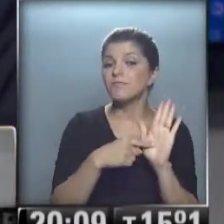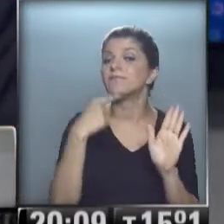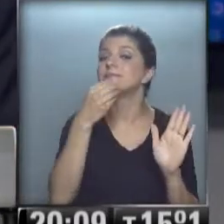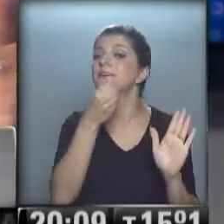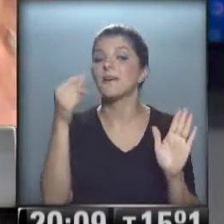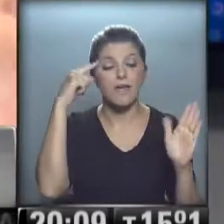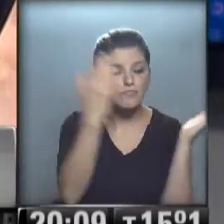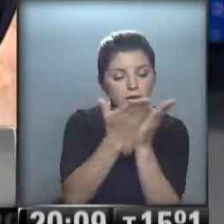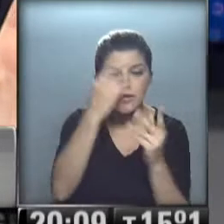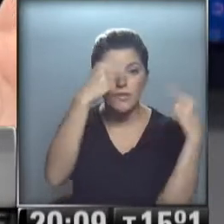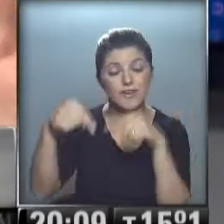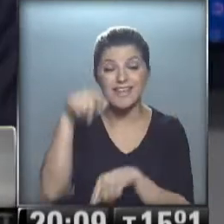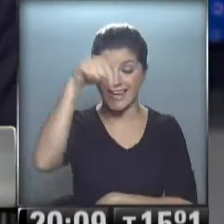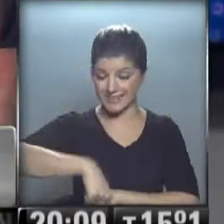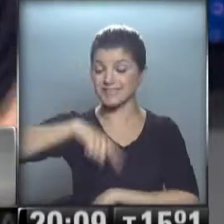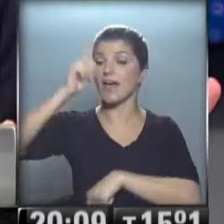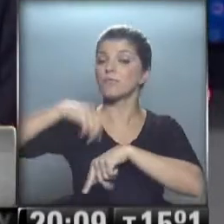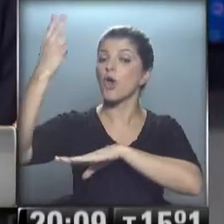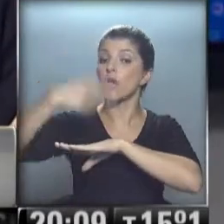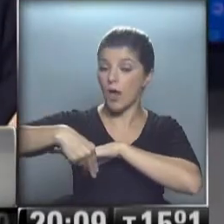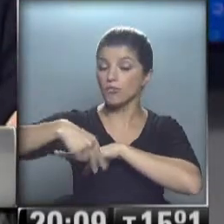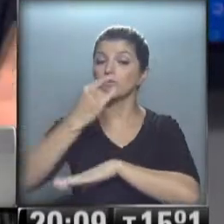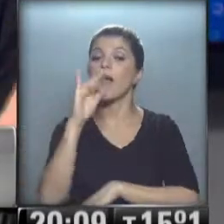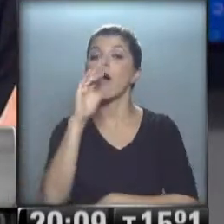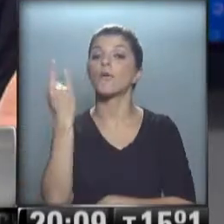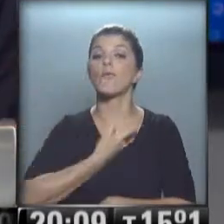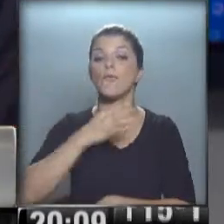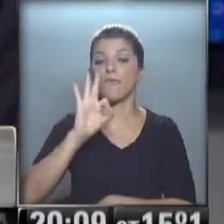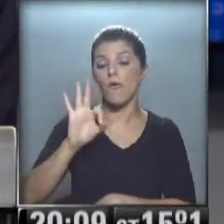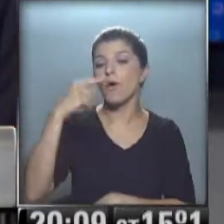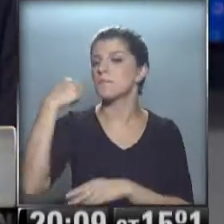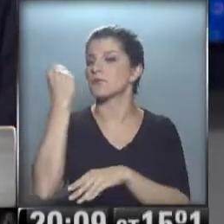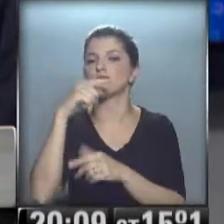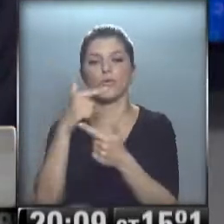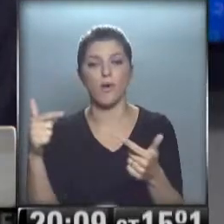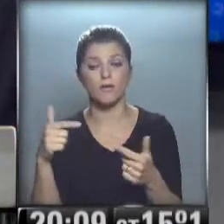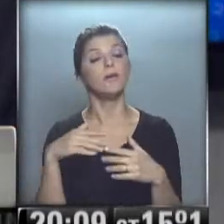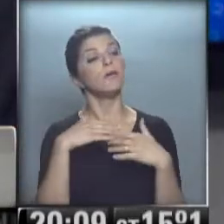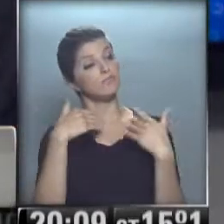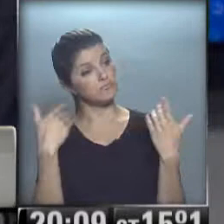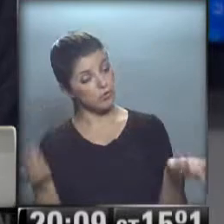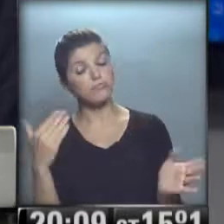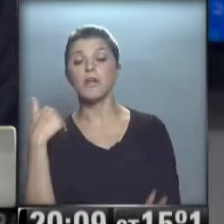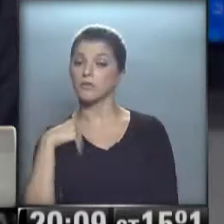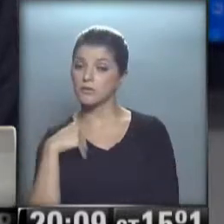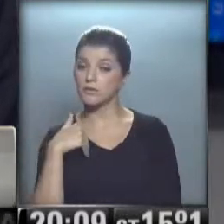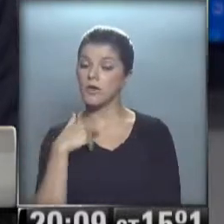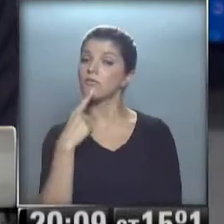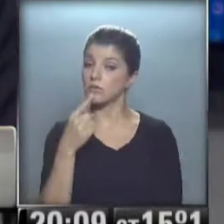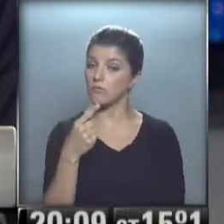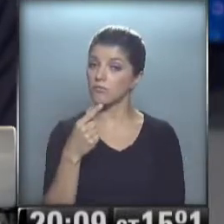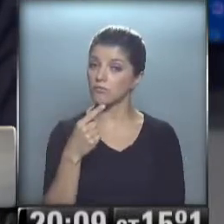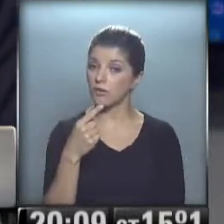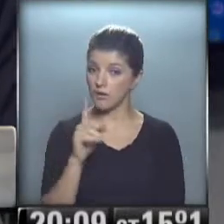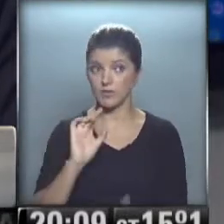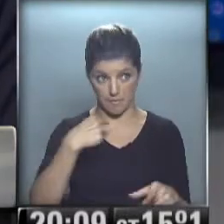analistas locales? Es que esta cláusula Rufo no va a tener ninguna importancia. Entonces Argentina plantea, e incluso también se